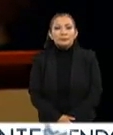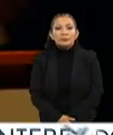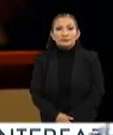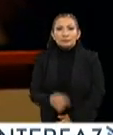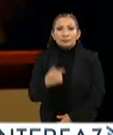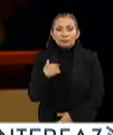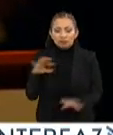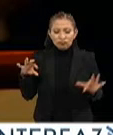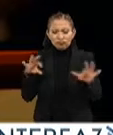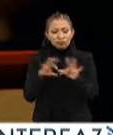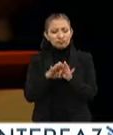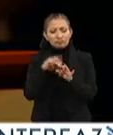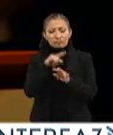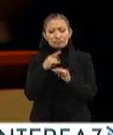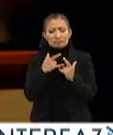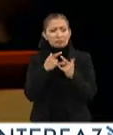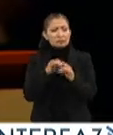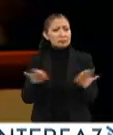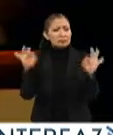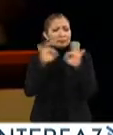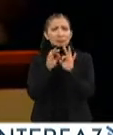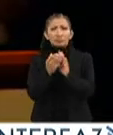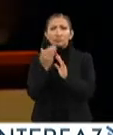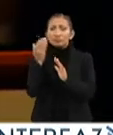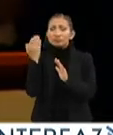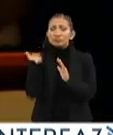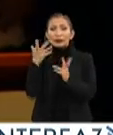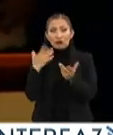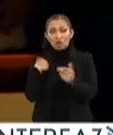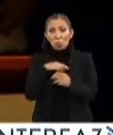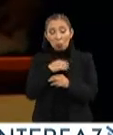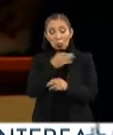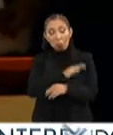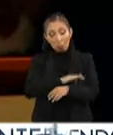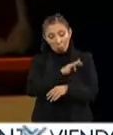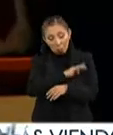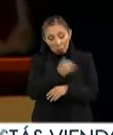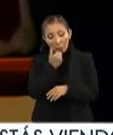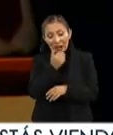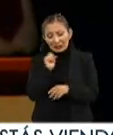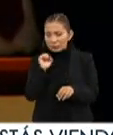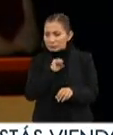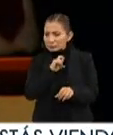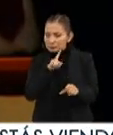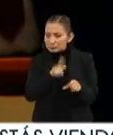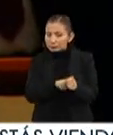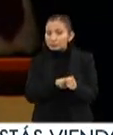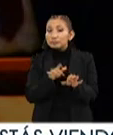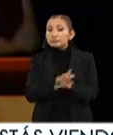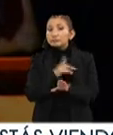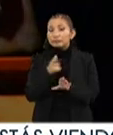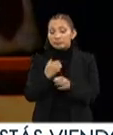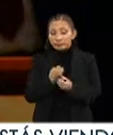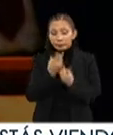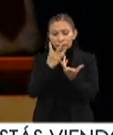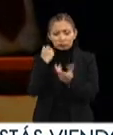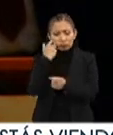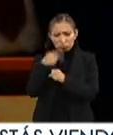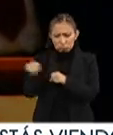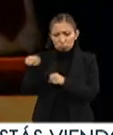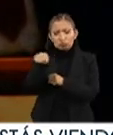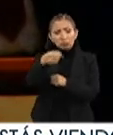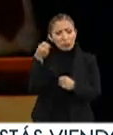una alianza de trascendencia, les decía, que celebramos de manera especial porque expresa una